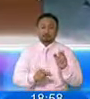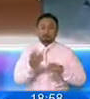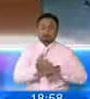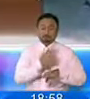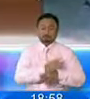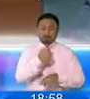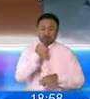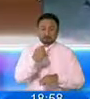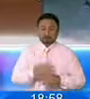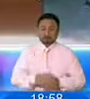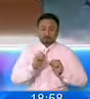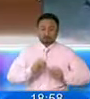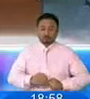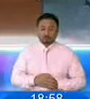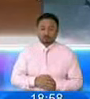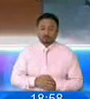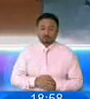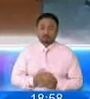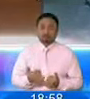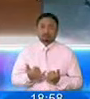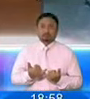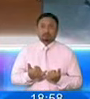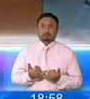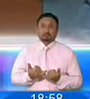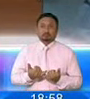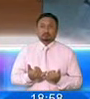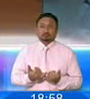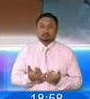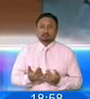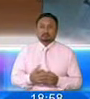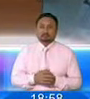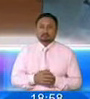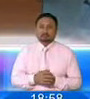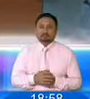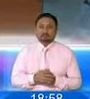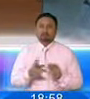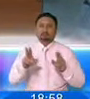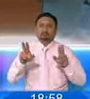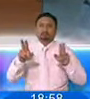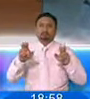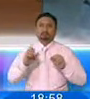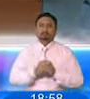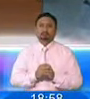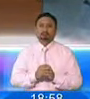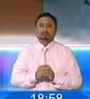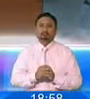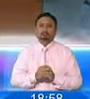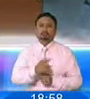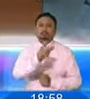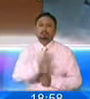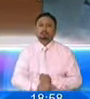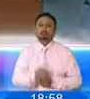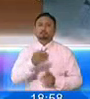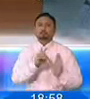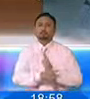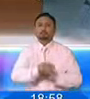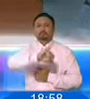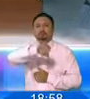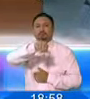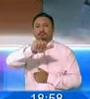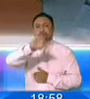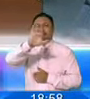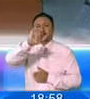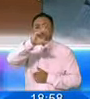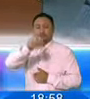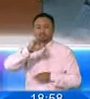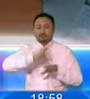procesados y se deja en suspenso respecto al procesado Játiva, quien se encuentra prófugo, para lo